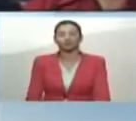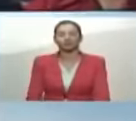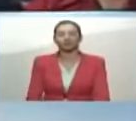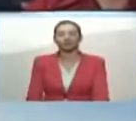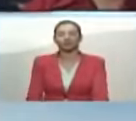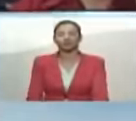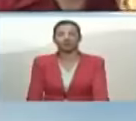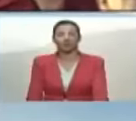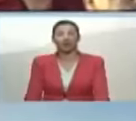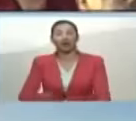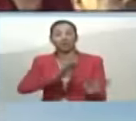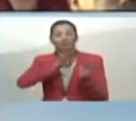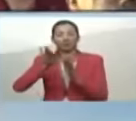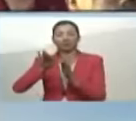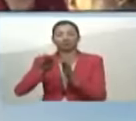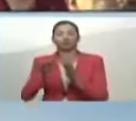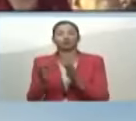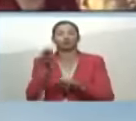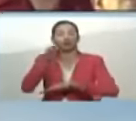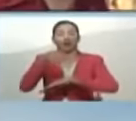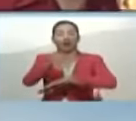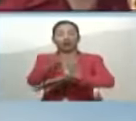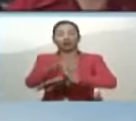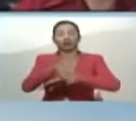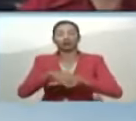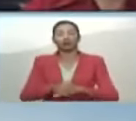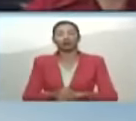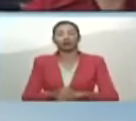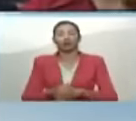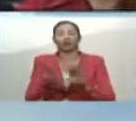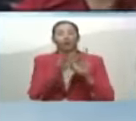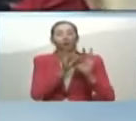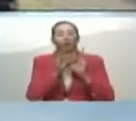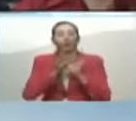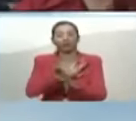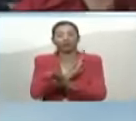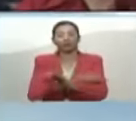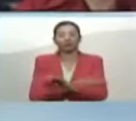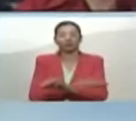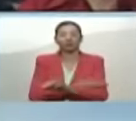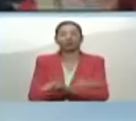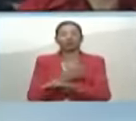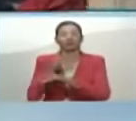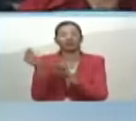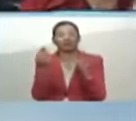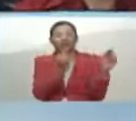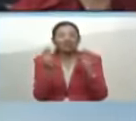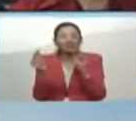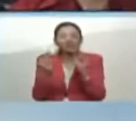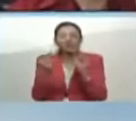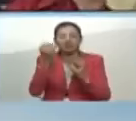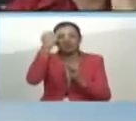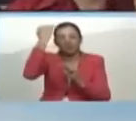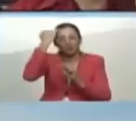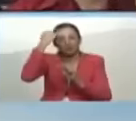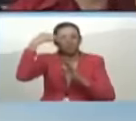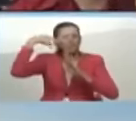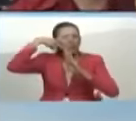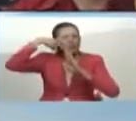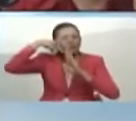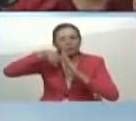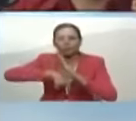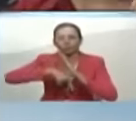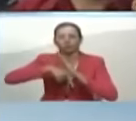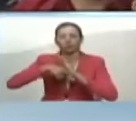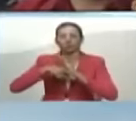permitir, aparte de tomar otra vez la calle, tomar fuerzas, aglutinar fuerzas, que lo necesitamos, ir a un debate, presidente, ideológico, pero de fondo,